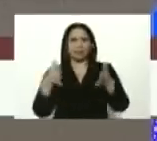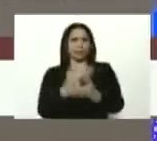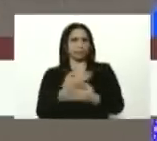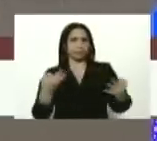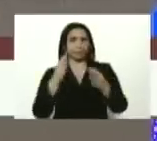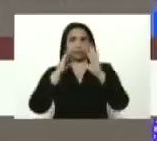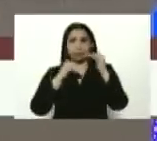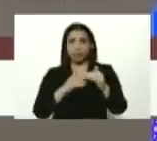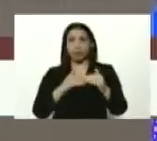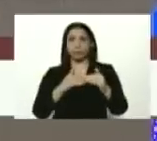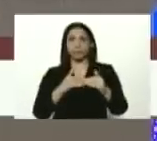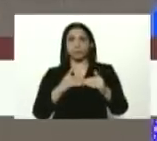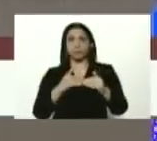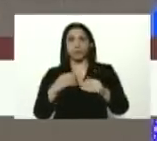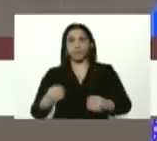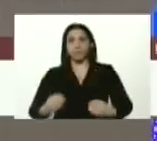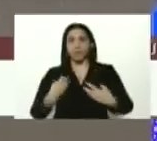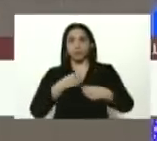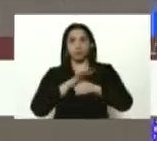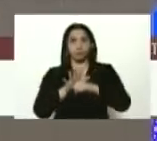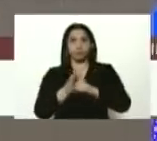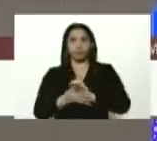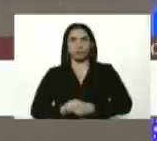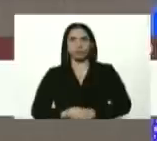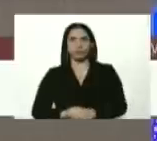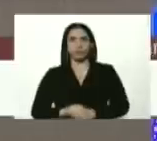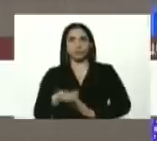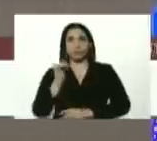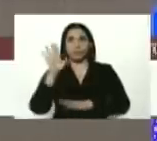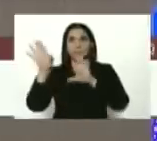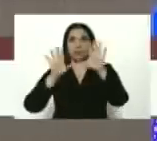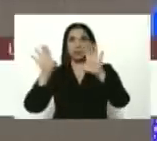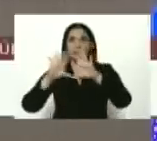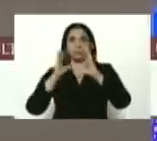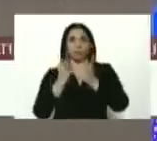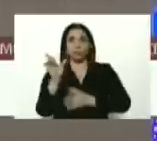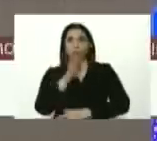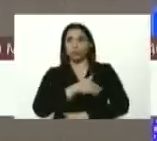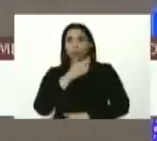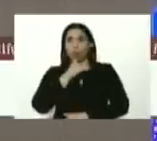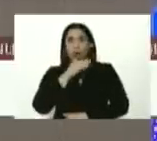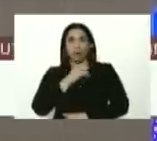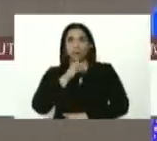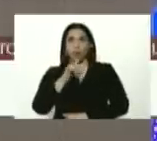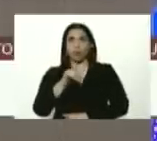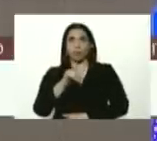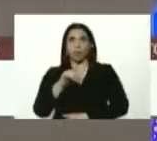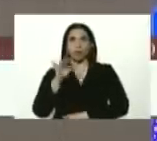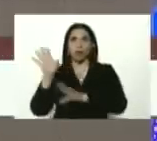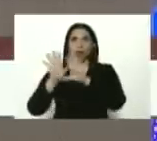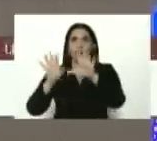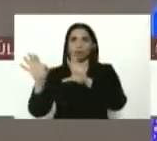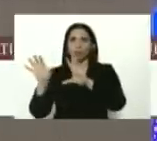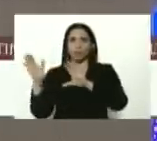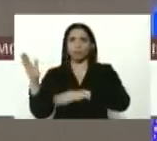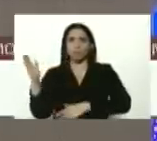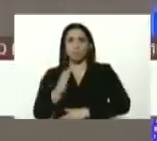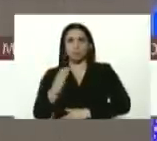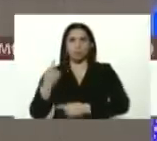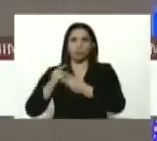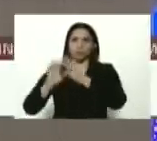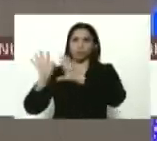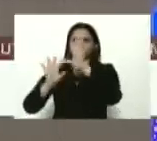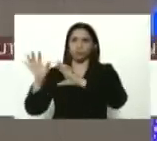la atención de la infección por COVID-19. Hay países del mundo que no reportan los casos importados, porque en efecto pertenecen a